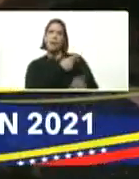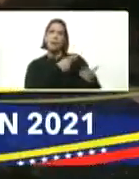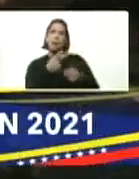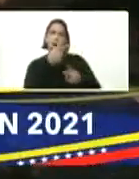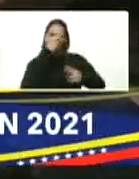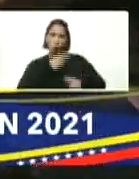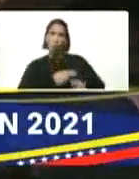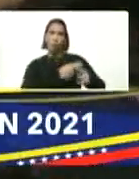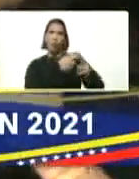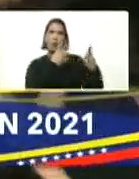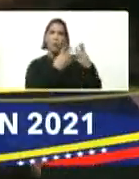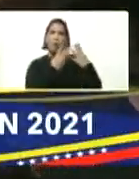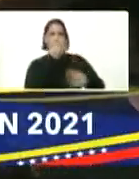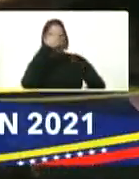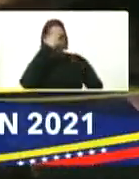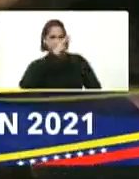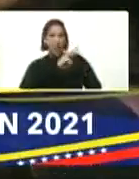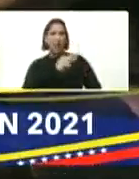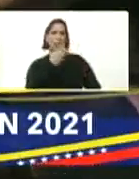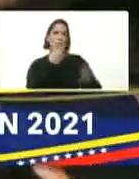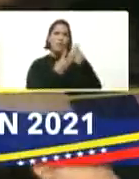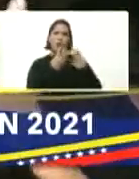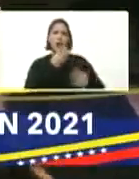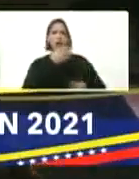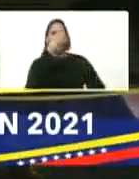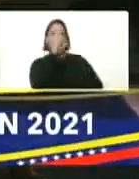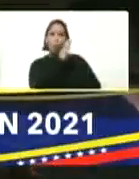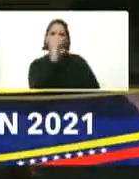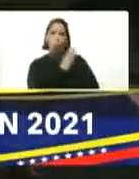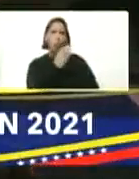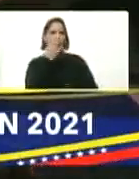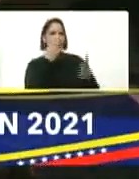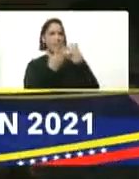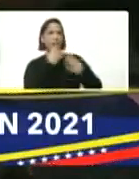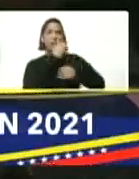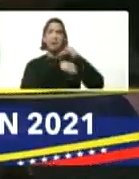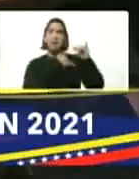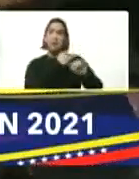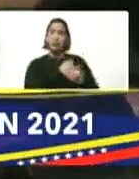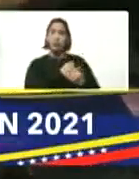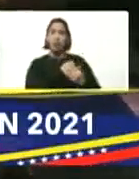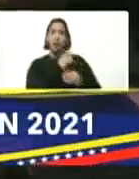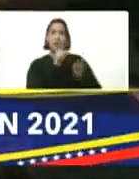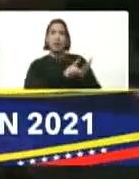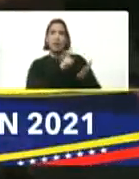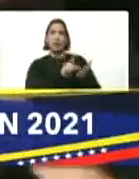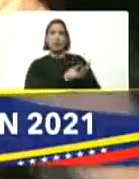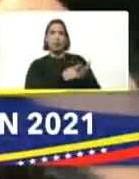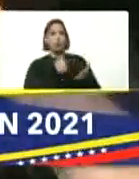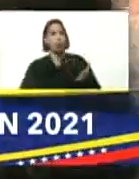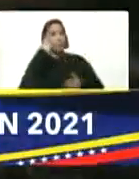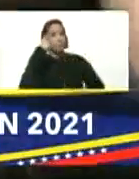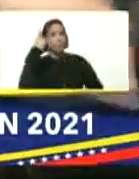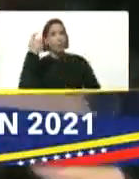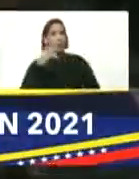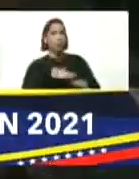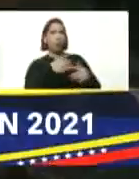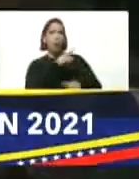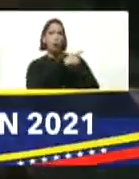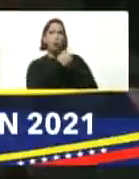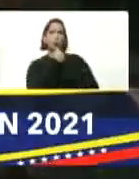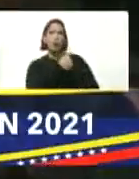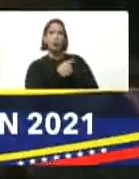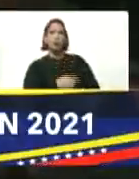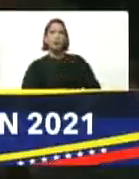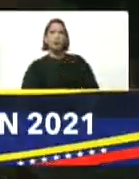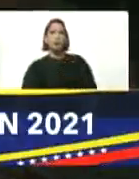de la Feria de Guadalajara, de la Feria de Bogotá, de las ferias internacionales del libro. Yo me imaginaba cuando usted entró,